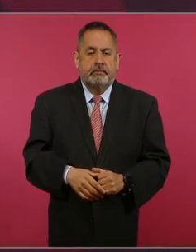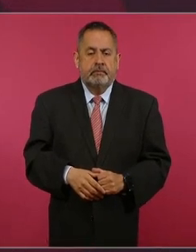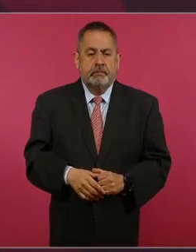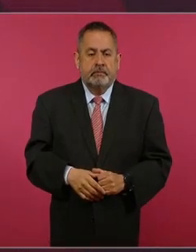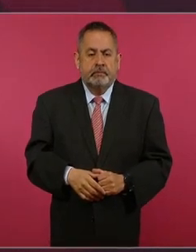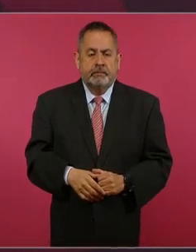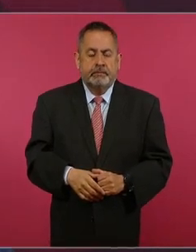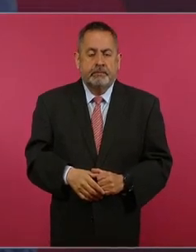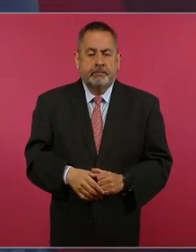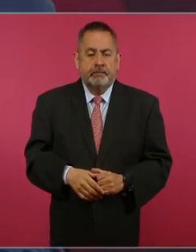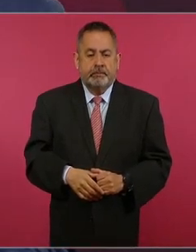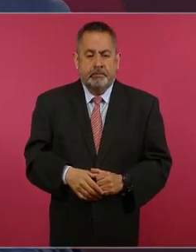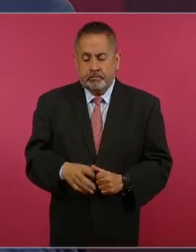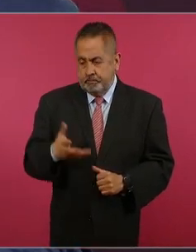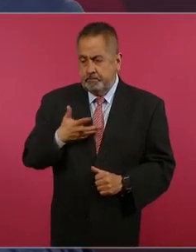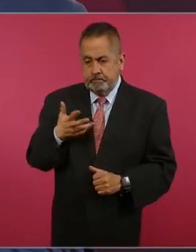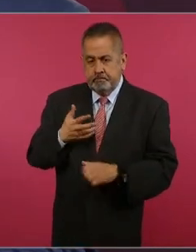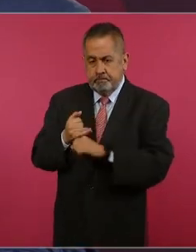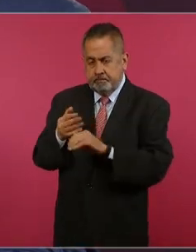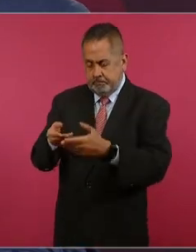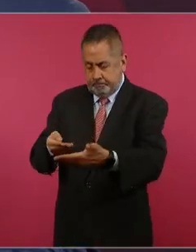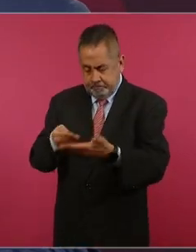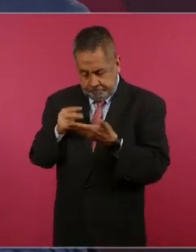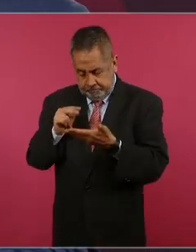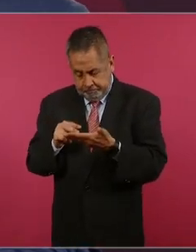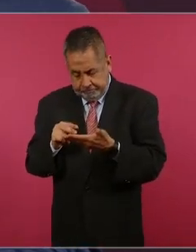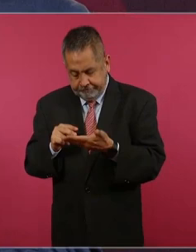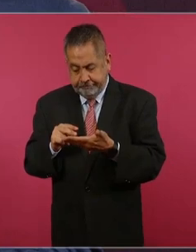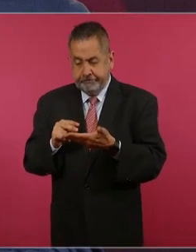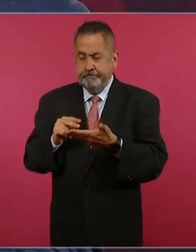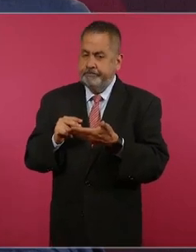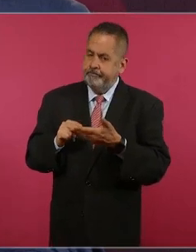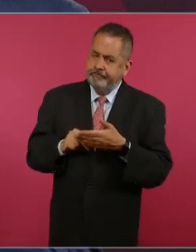se tiene información que hay que